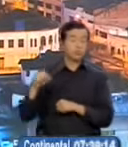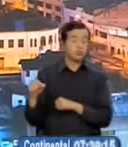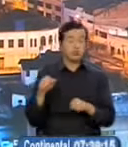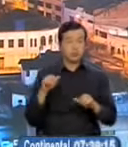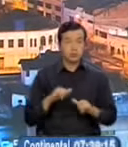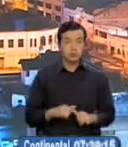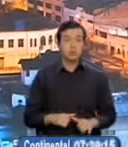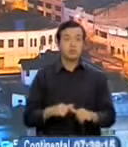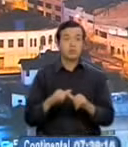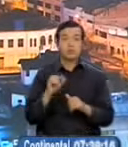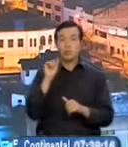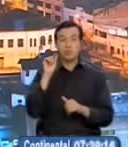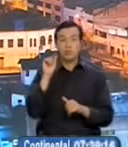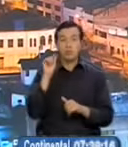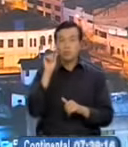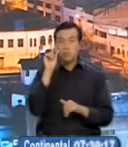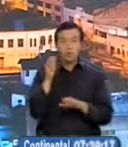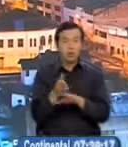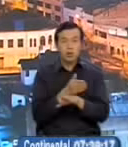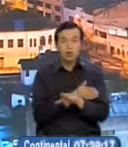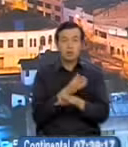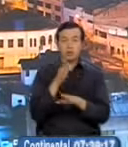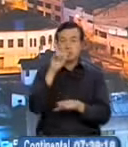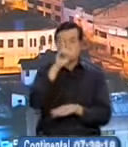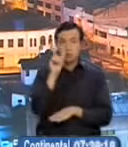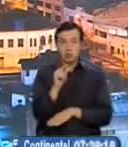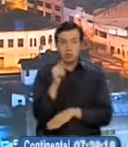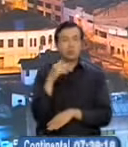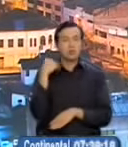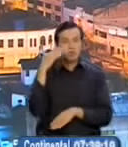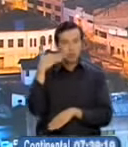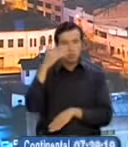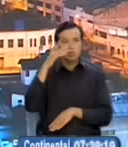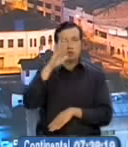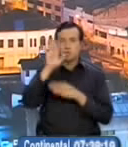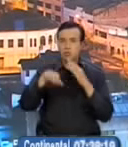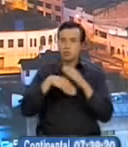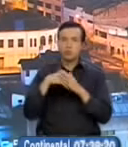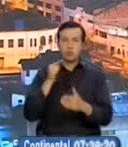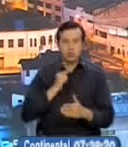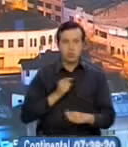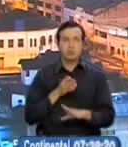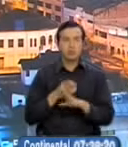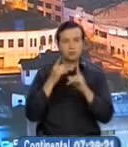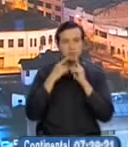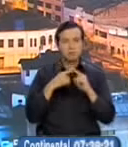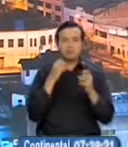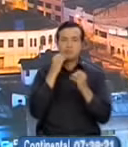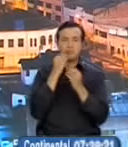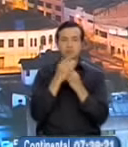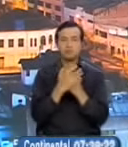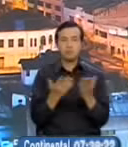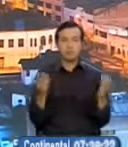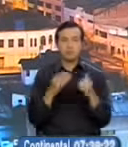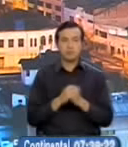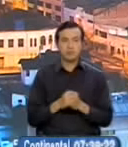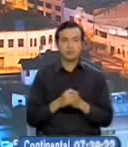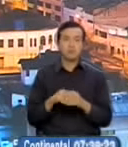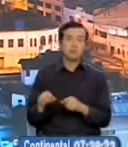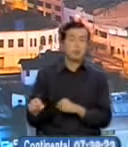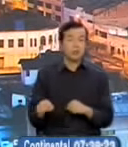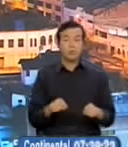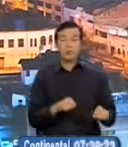de esas se sintió hace pocos minutos en Italia, pero bueno, estaremos dándole, como dijo Abraham Verduga, más detalles sobre estos hechos, estos